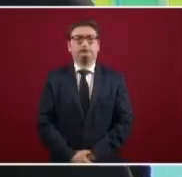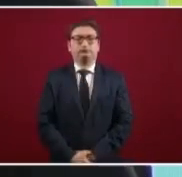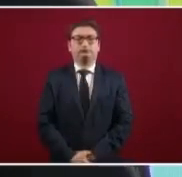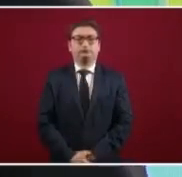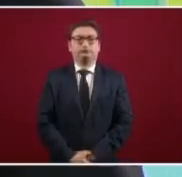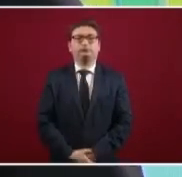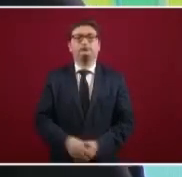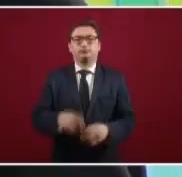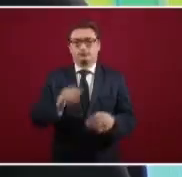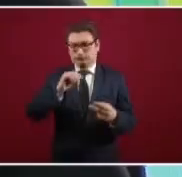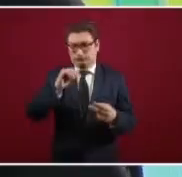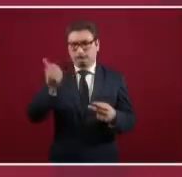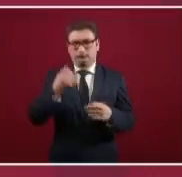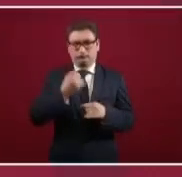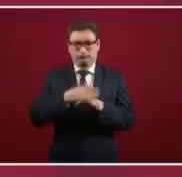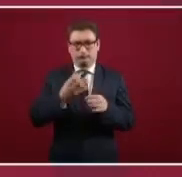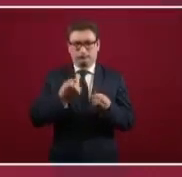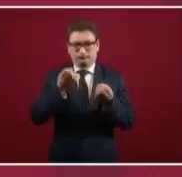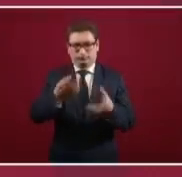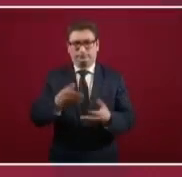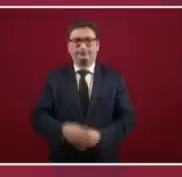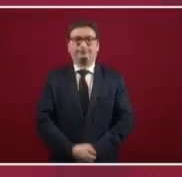les voy a dar otro dato